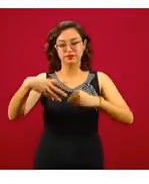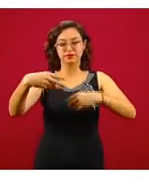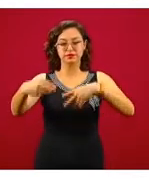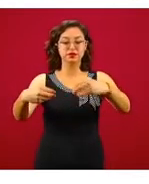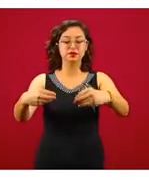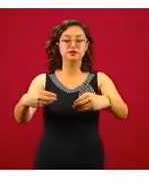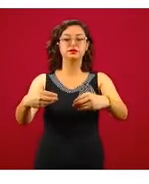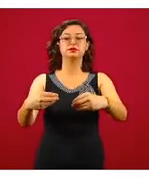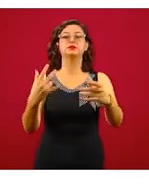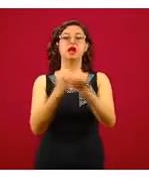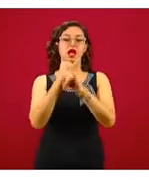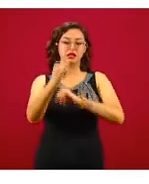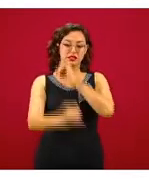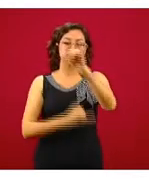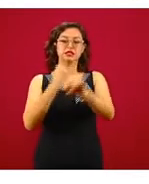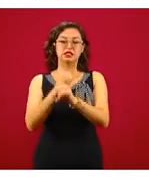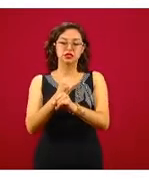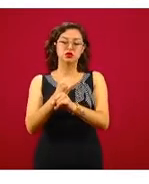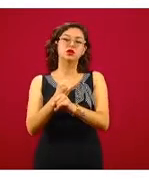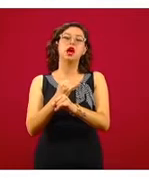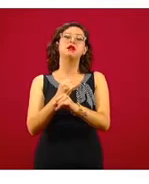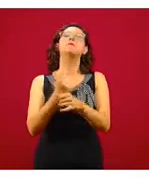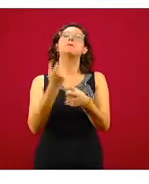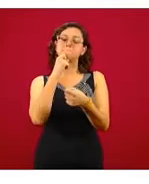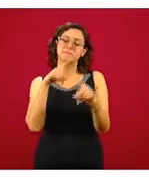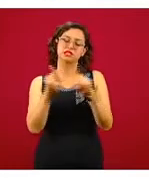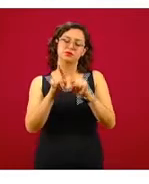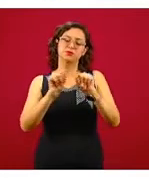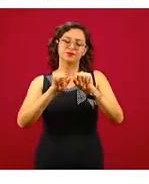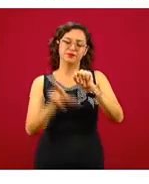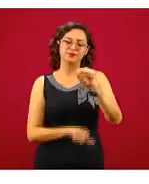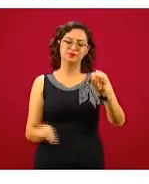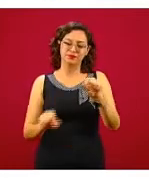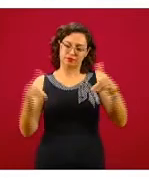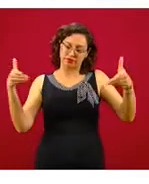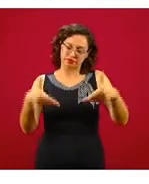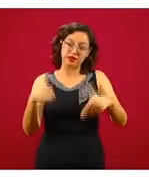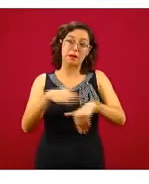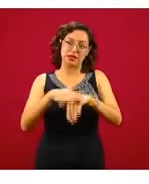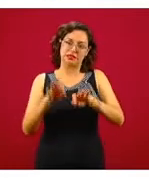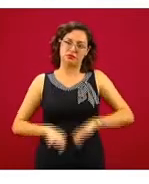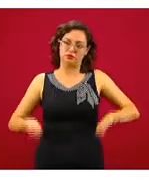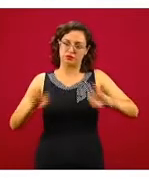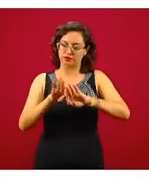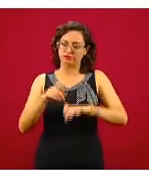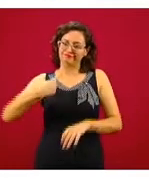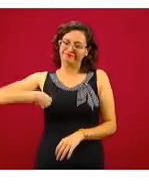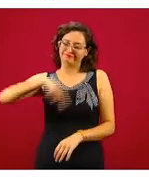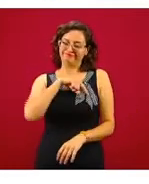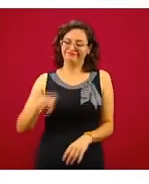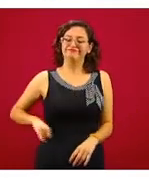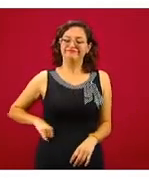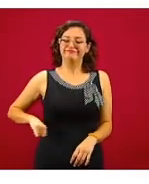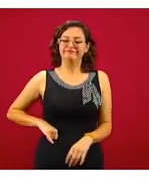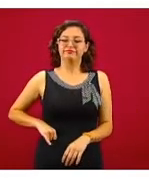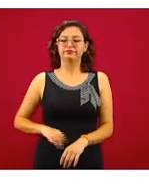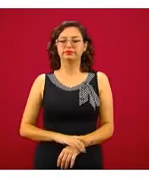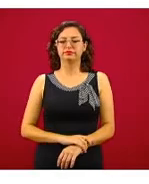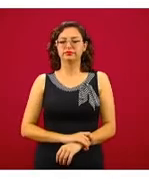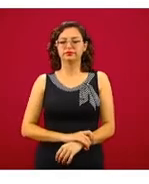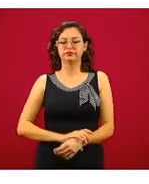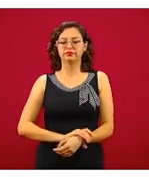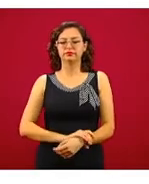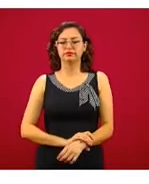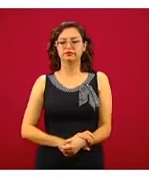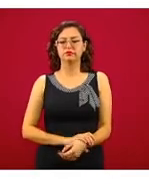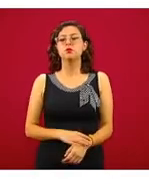campo international internacional, que es el menor, así context, como el campo as nacional, que es el usual. de mayor interés. En la siguiente diapositiva, precisamente,